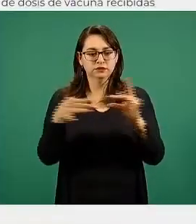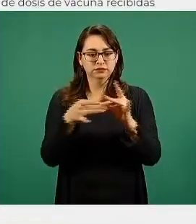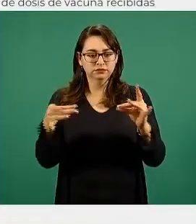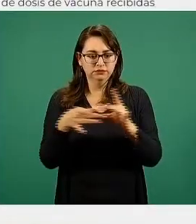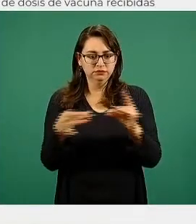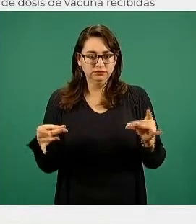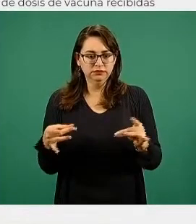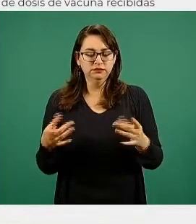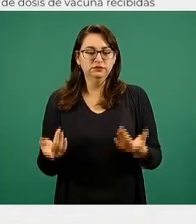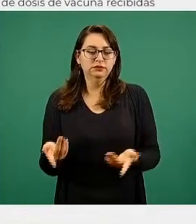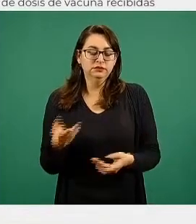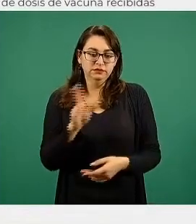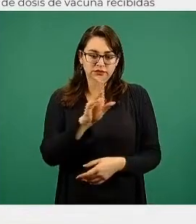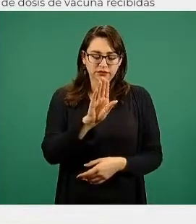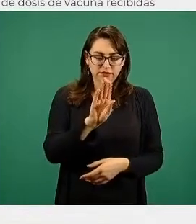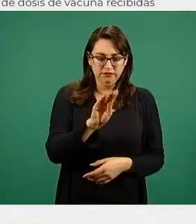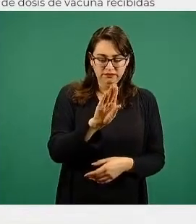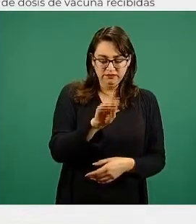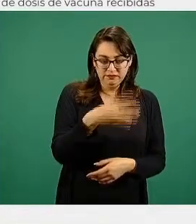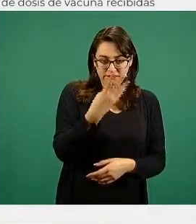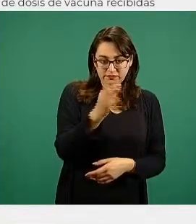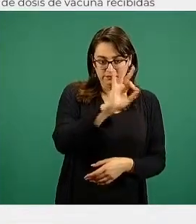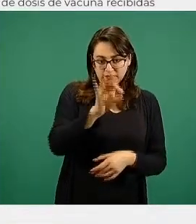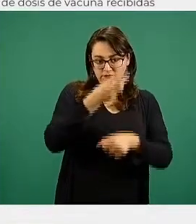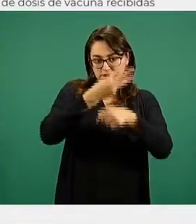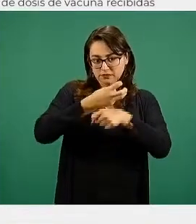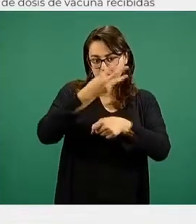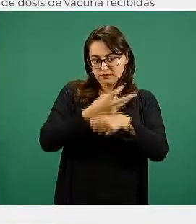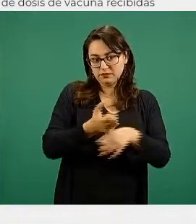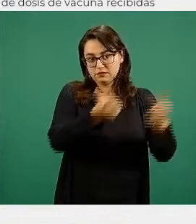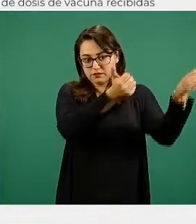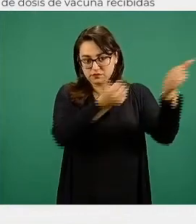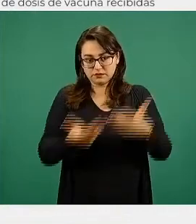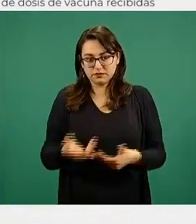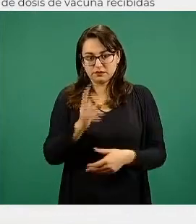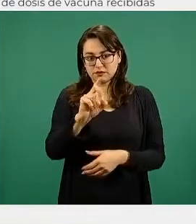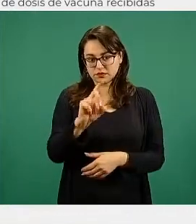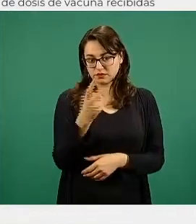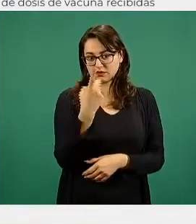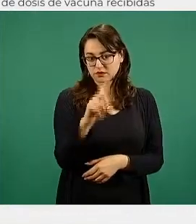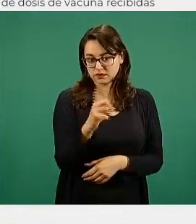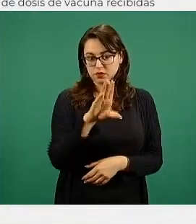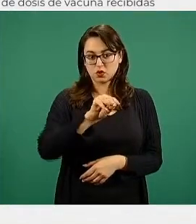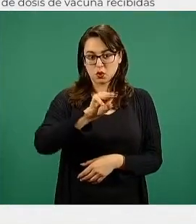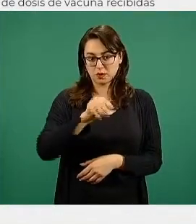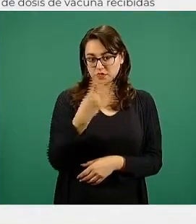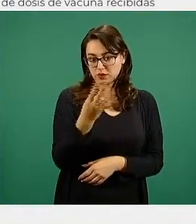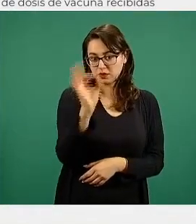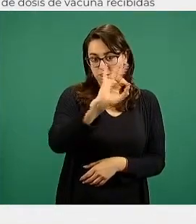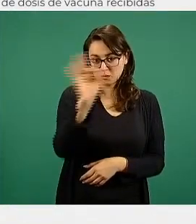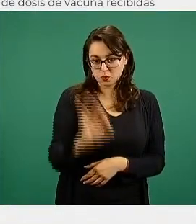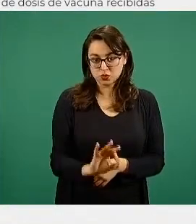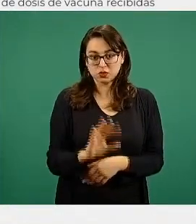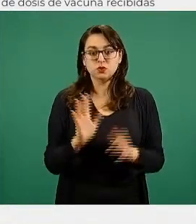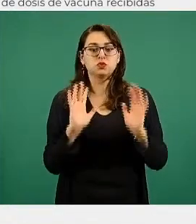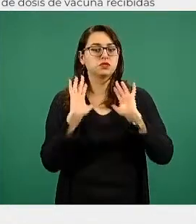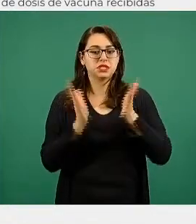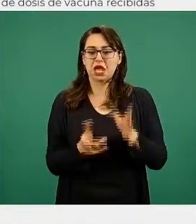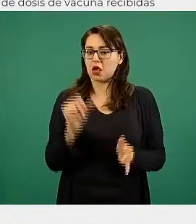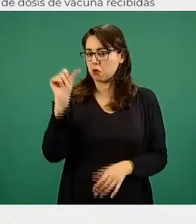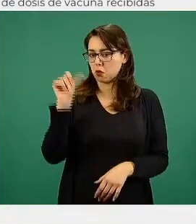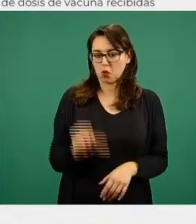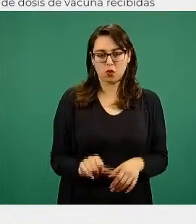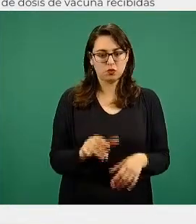un 94% en el embarque que se recibió el 30 de diciembre y comentaba que lo más seguro era que hoy